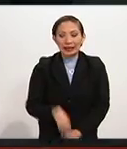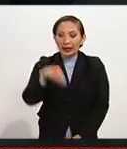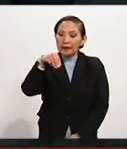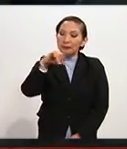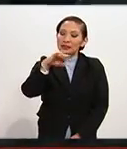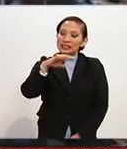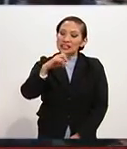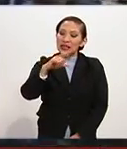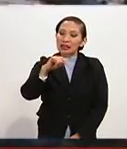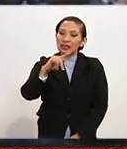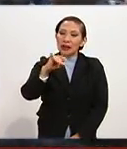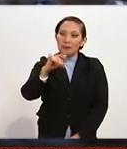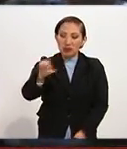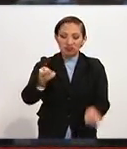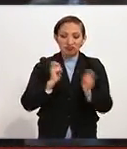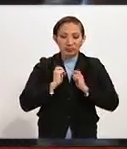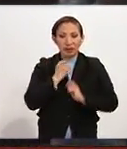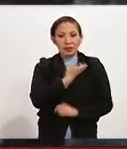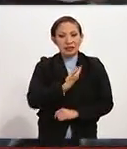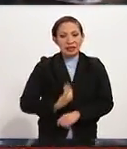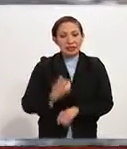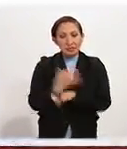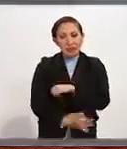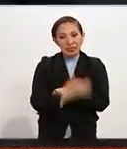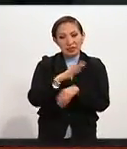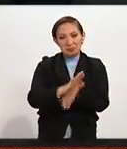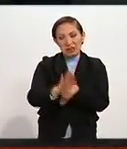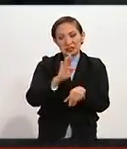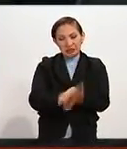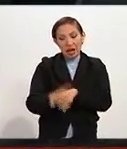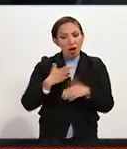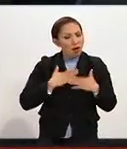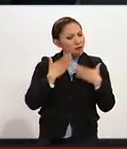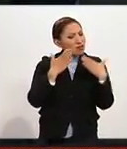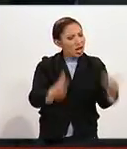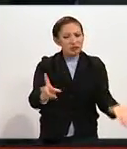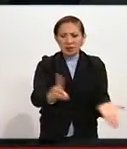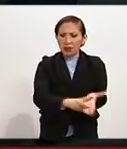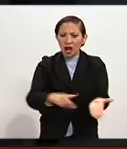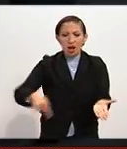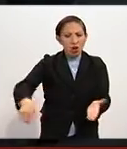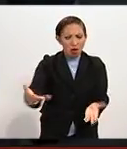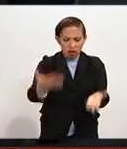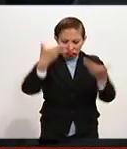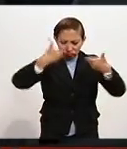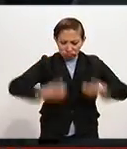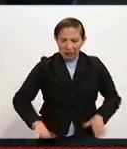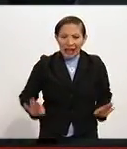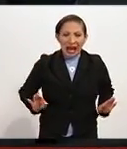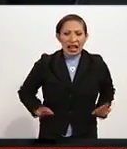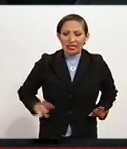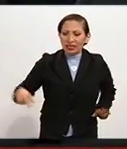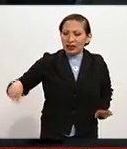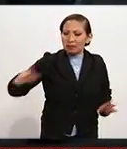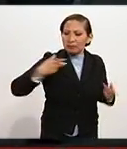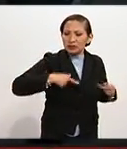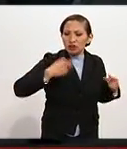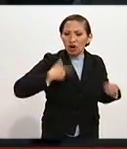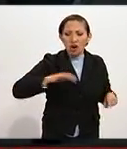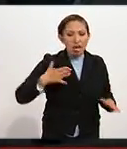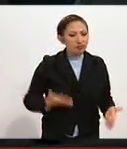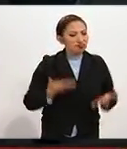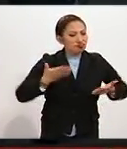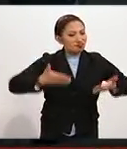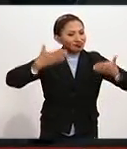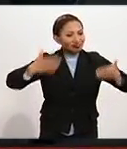Michelle Temer asume la presidencia interina de Brasil. Confianza a los valores que nos forman, al carácter de nuestra gente, a la